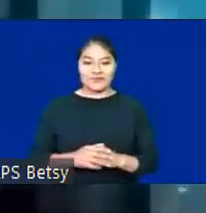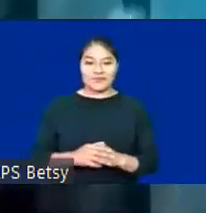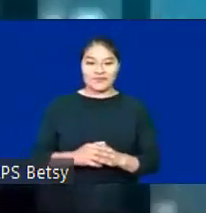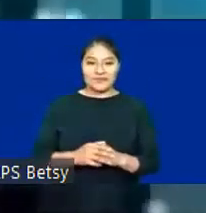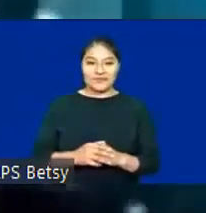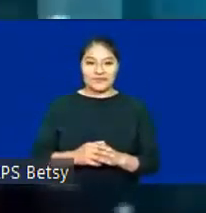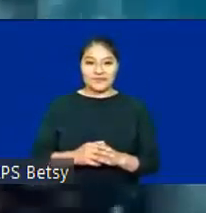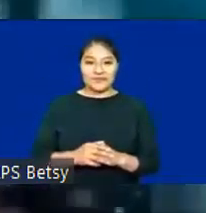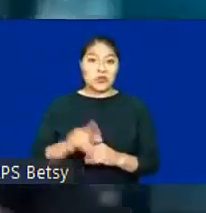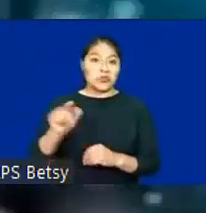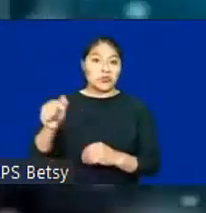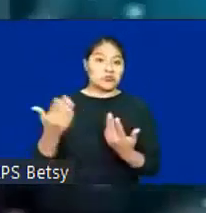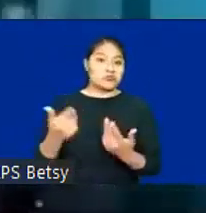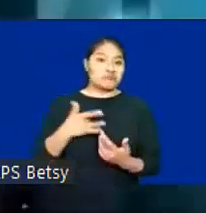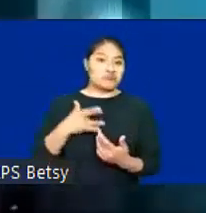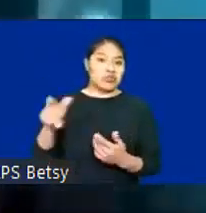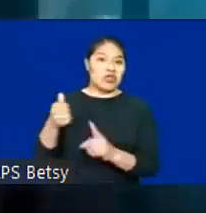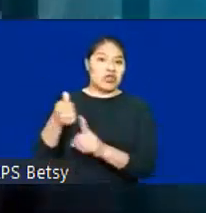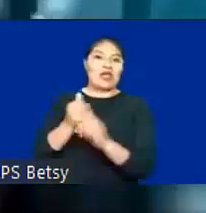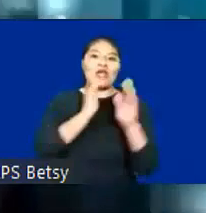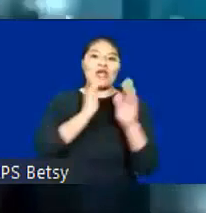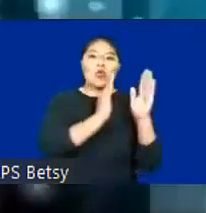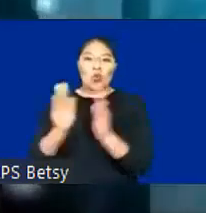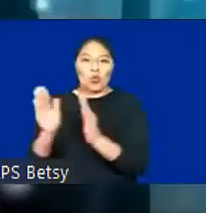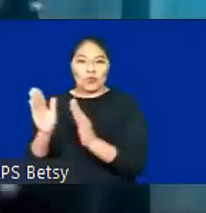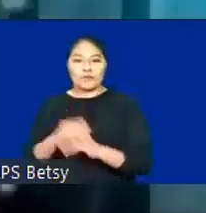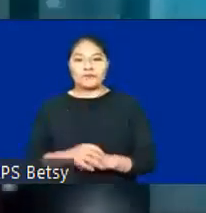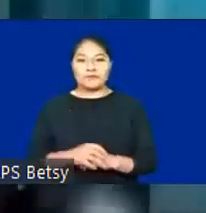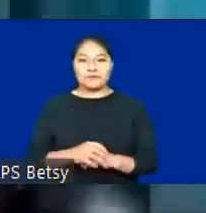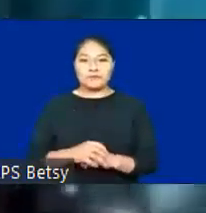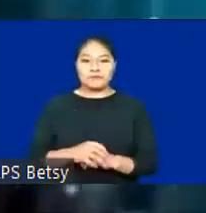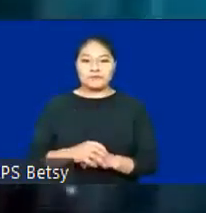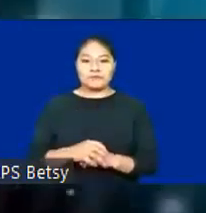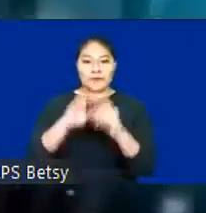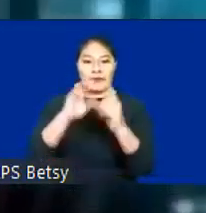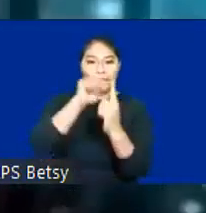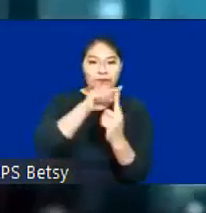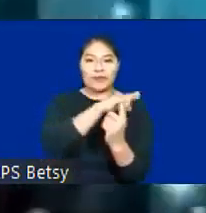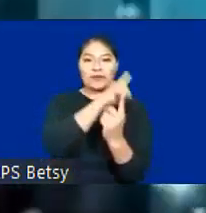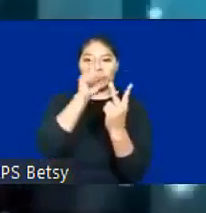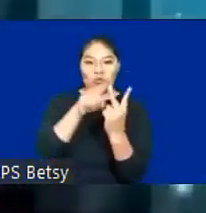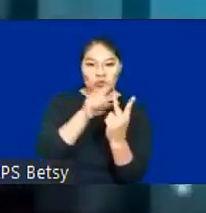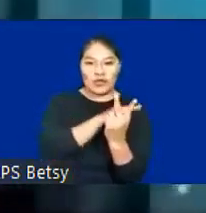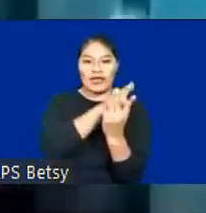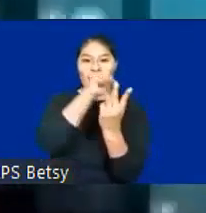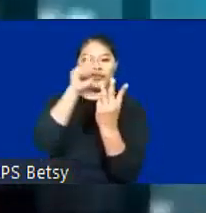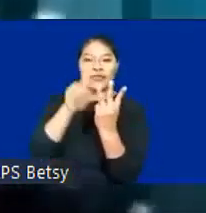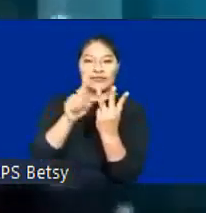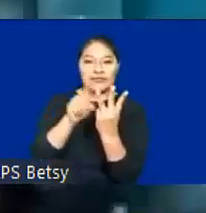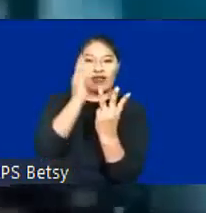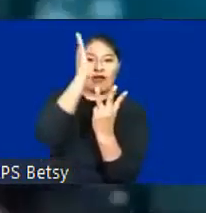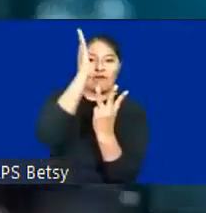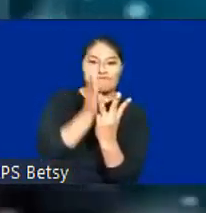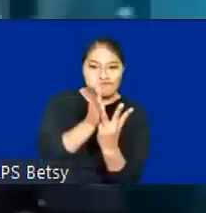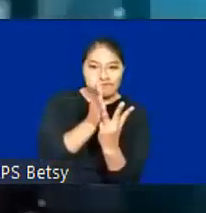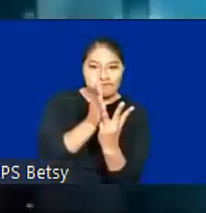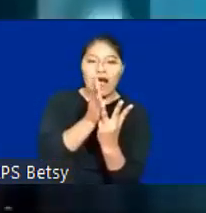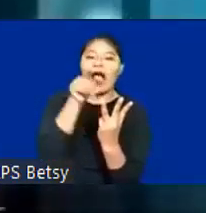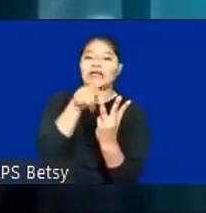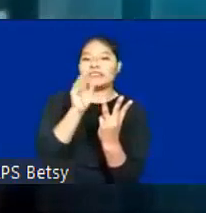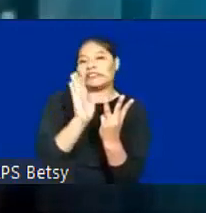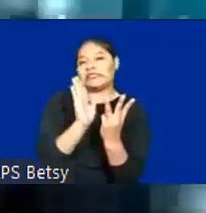interoperar con nosotros, ¿no? Bajo esa capa de comunicaciones hay una capa de servidores, donde está la infraestructura de servidores, la